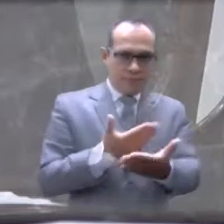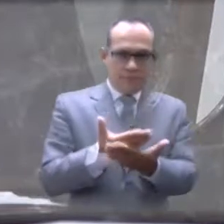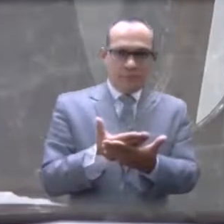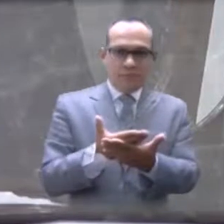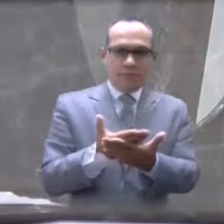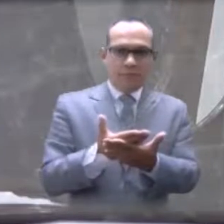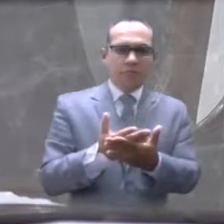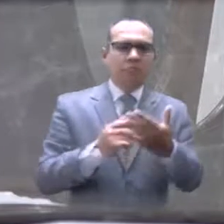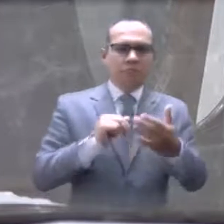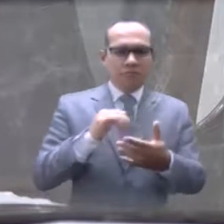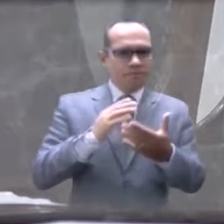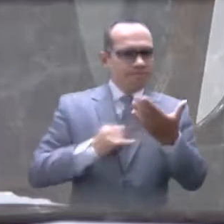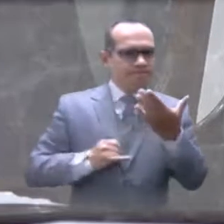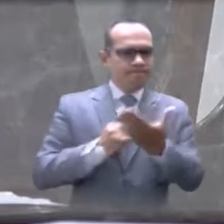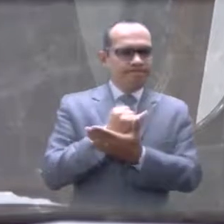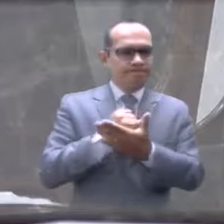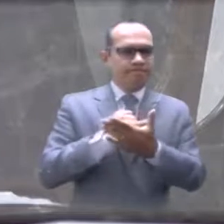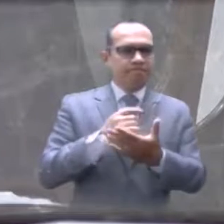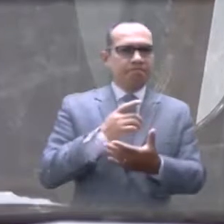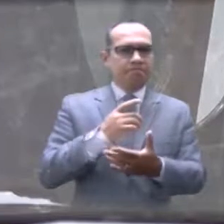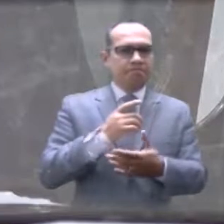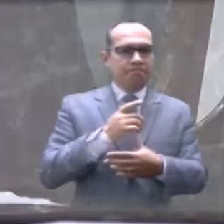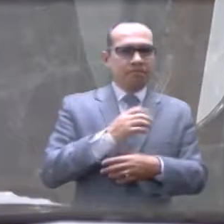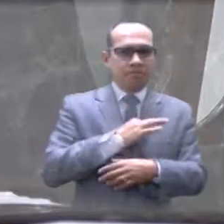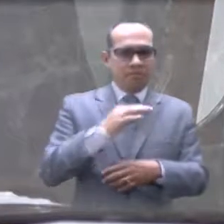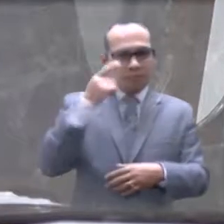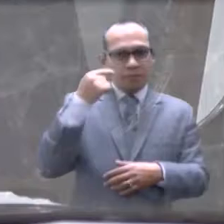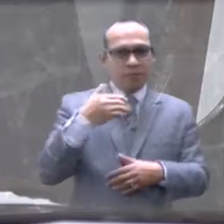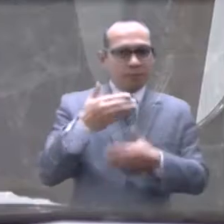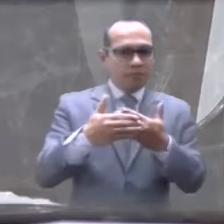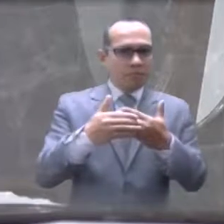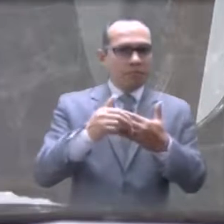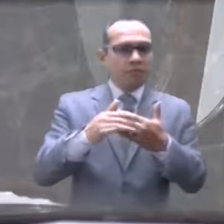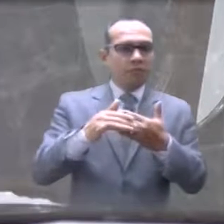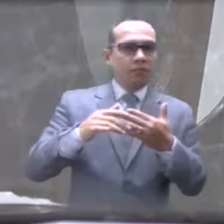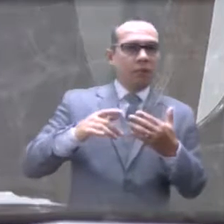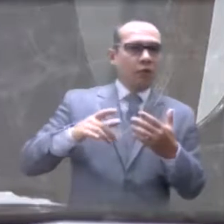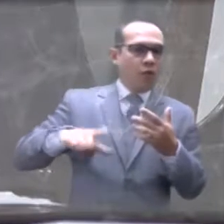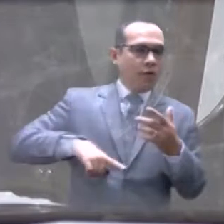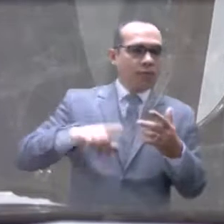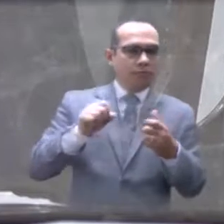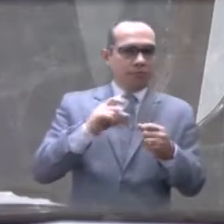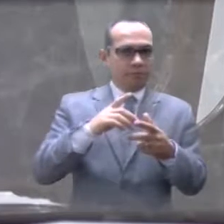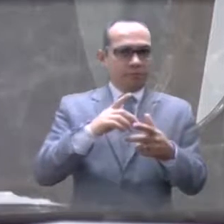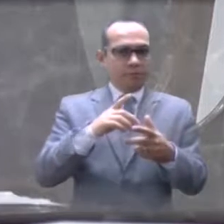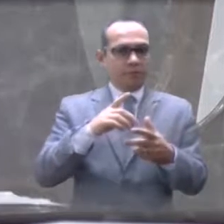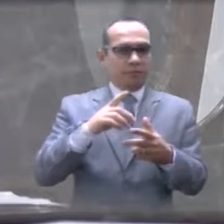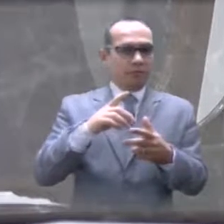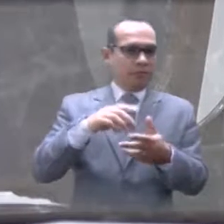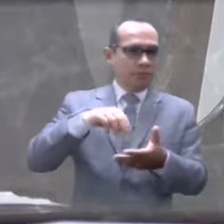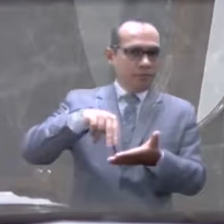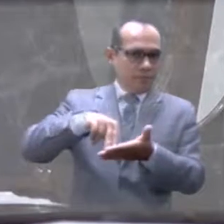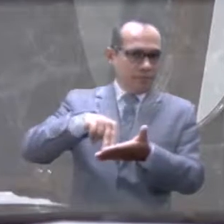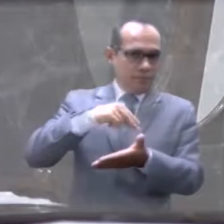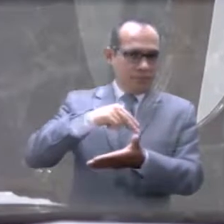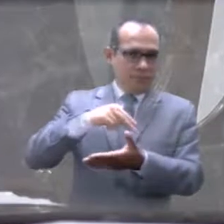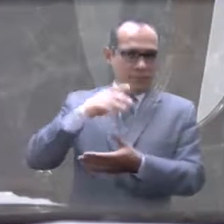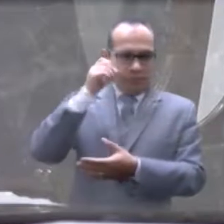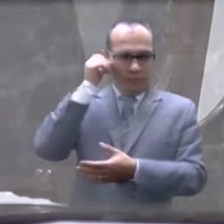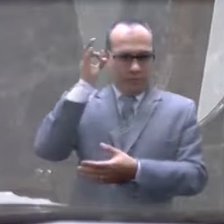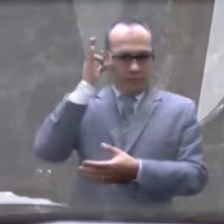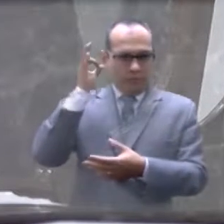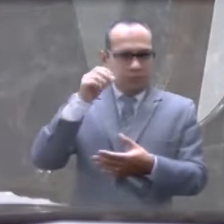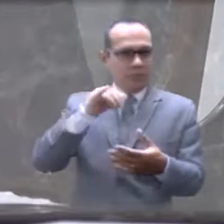la iniciativa que formula el titular del Poder Ejecutivo del Estado, licenciado Omar Fayad Meneses, la